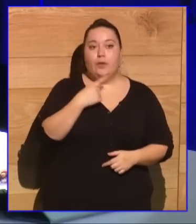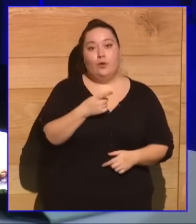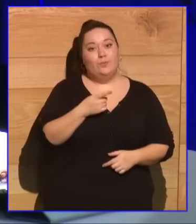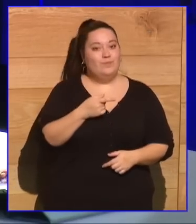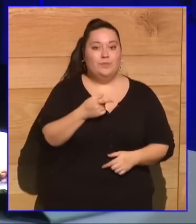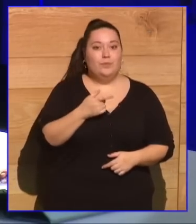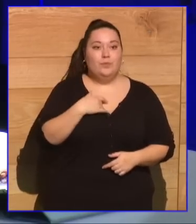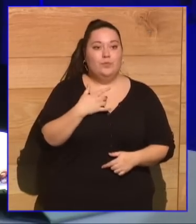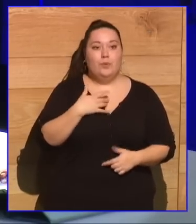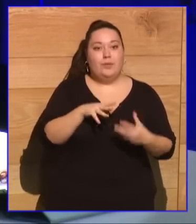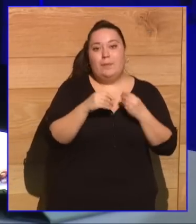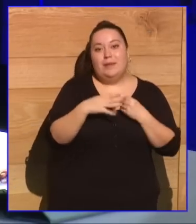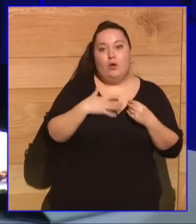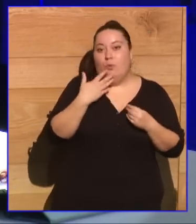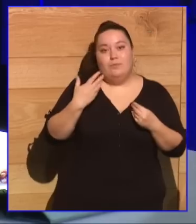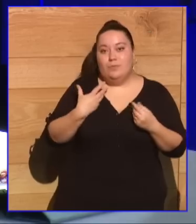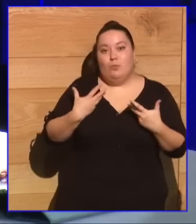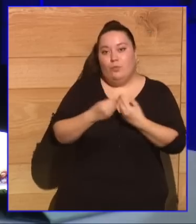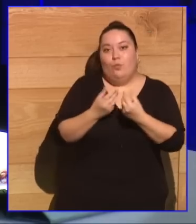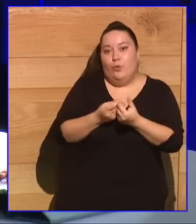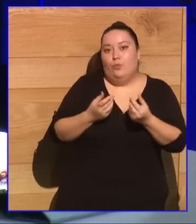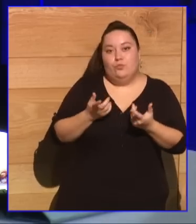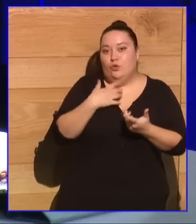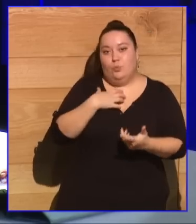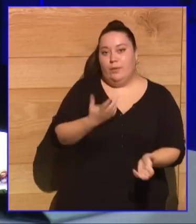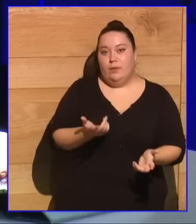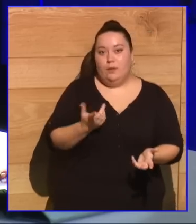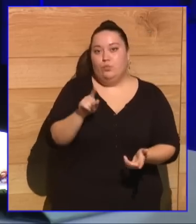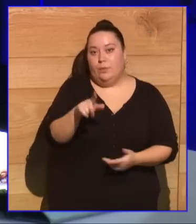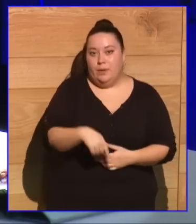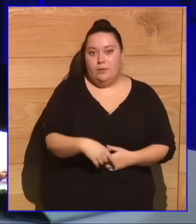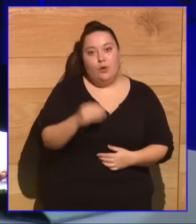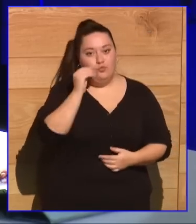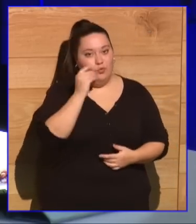estás demasiado apegado al material. Y en realidad es lo que... Tonto.